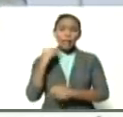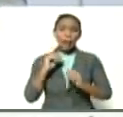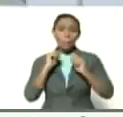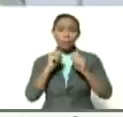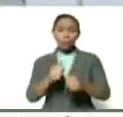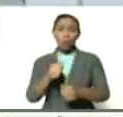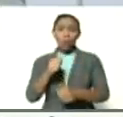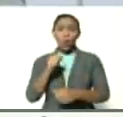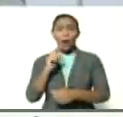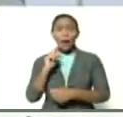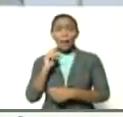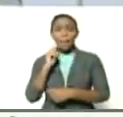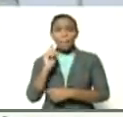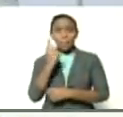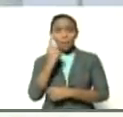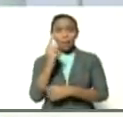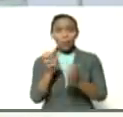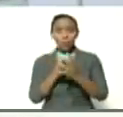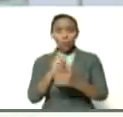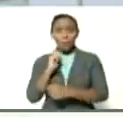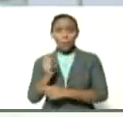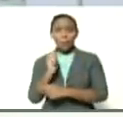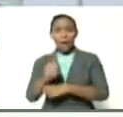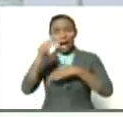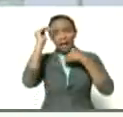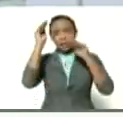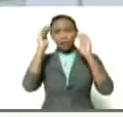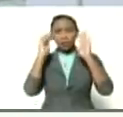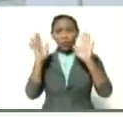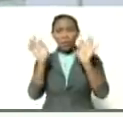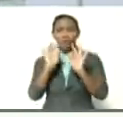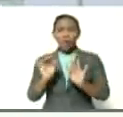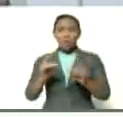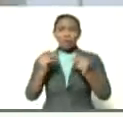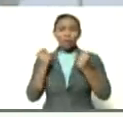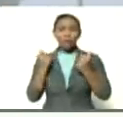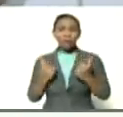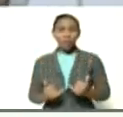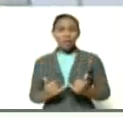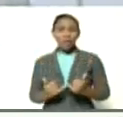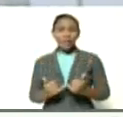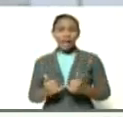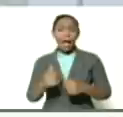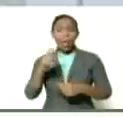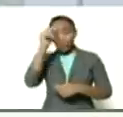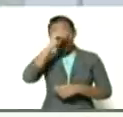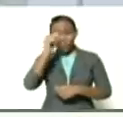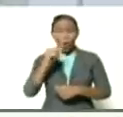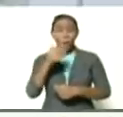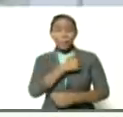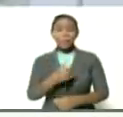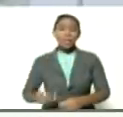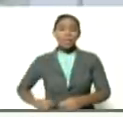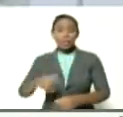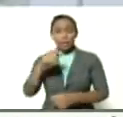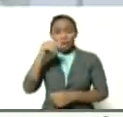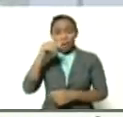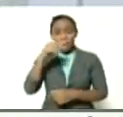empezó a pagar y, bueno, atendiendo de forma inmediata. Apenas el domingo el presidente Nicolás